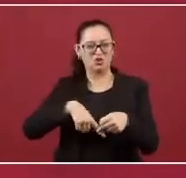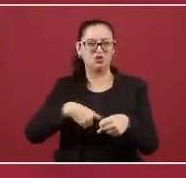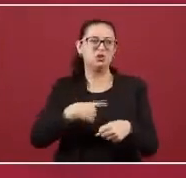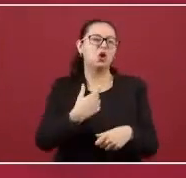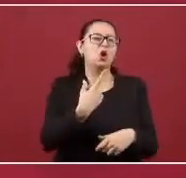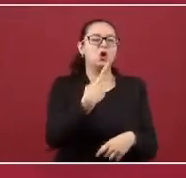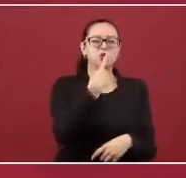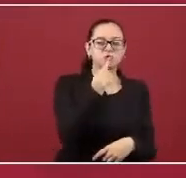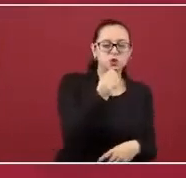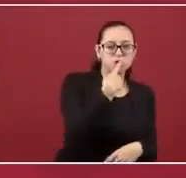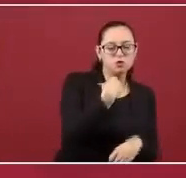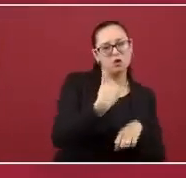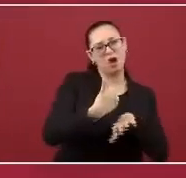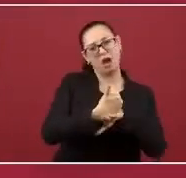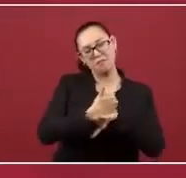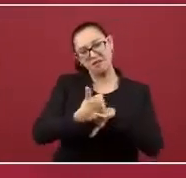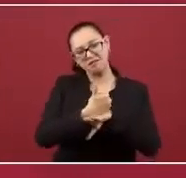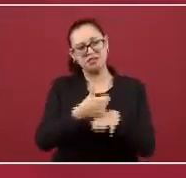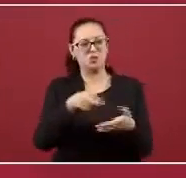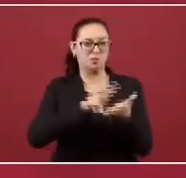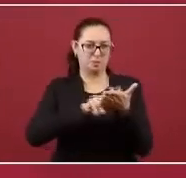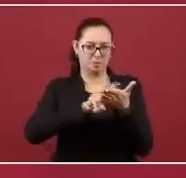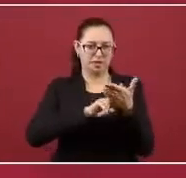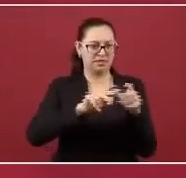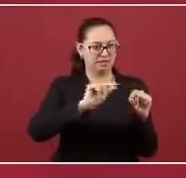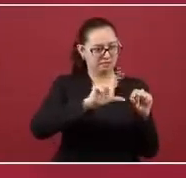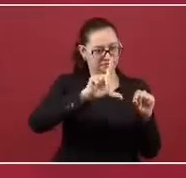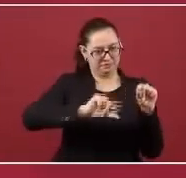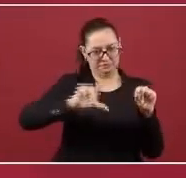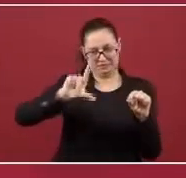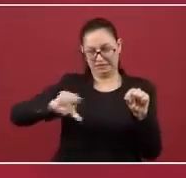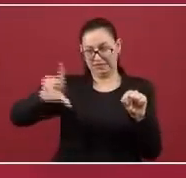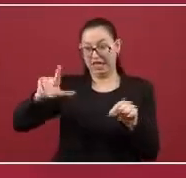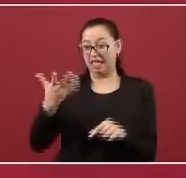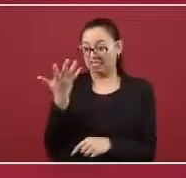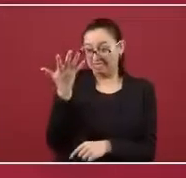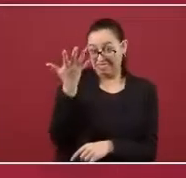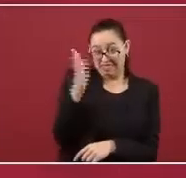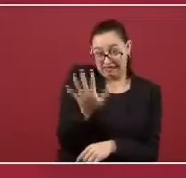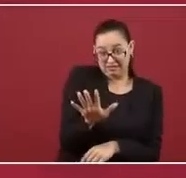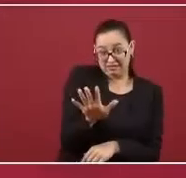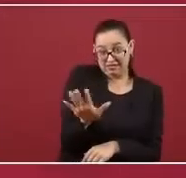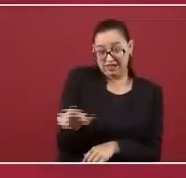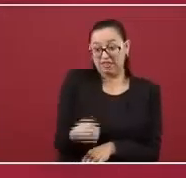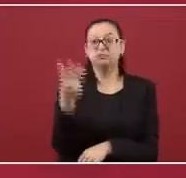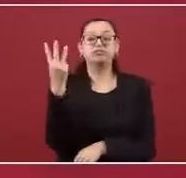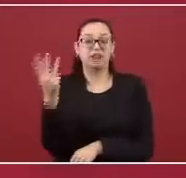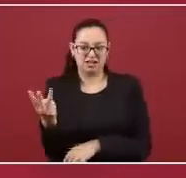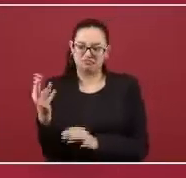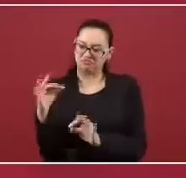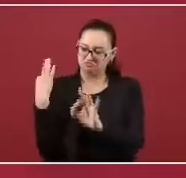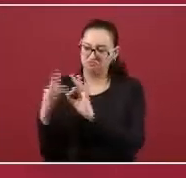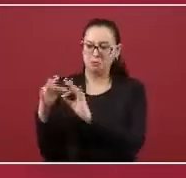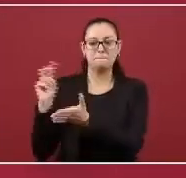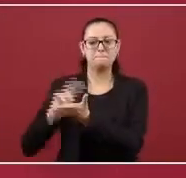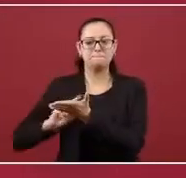verde. Y de las 10, 3 con verde,